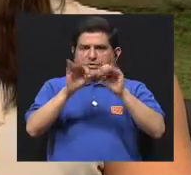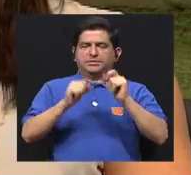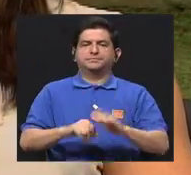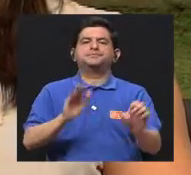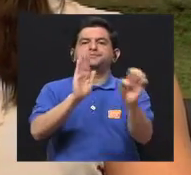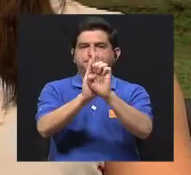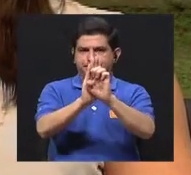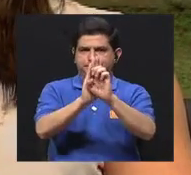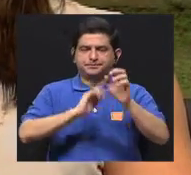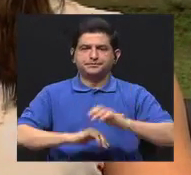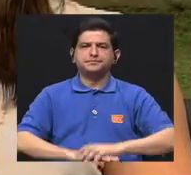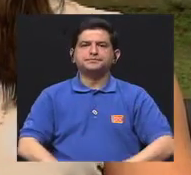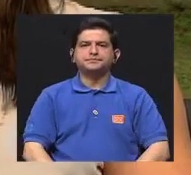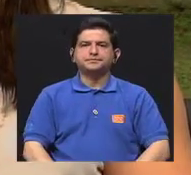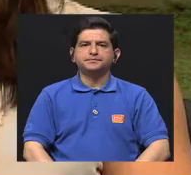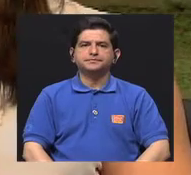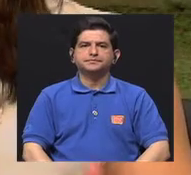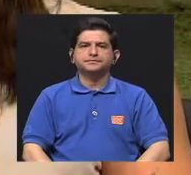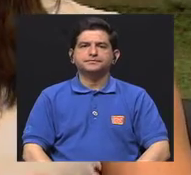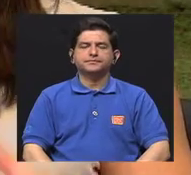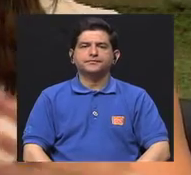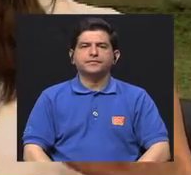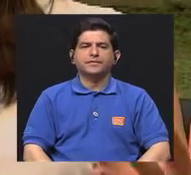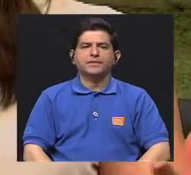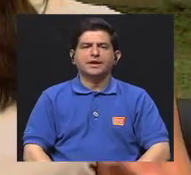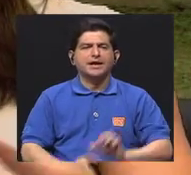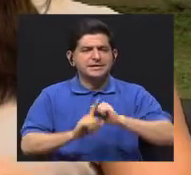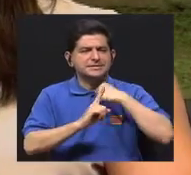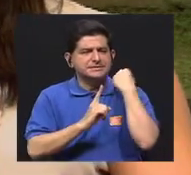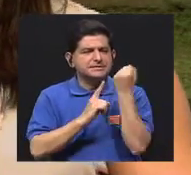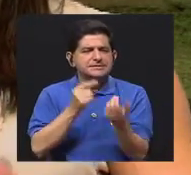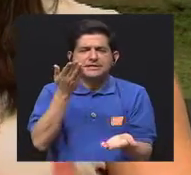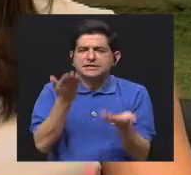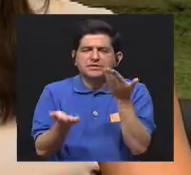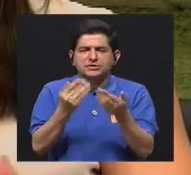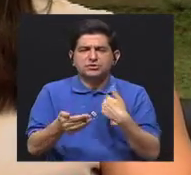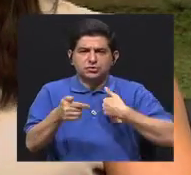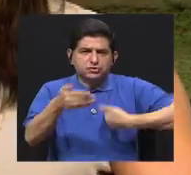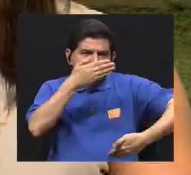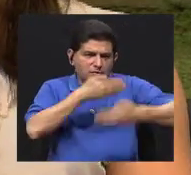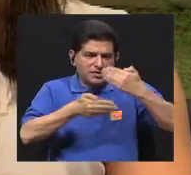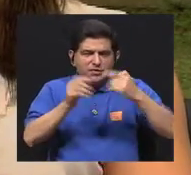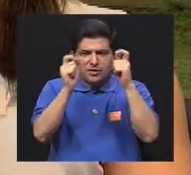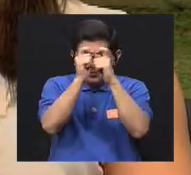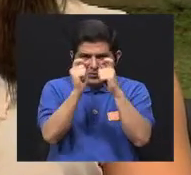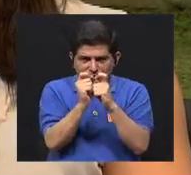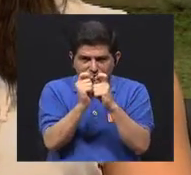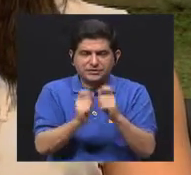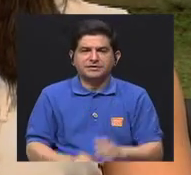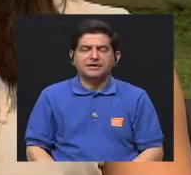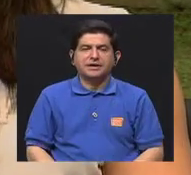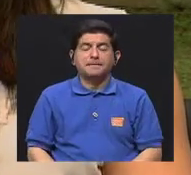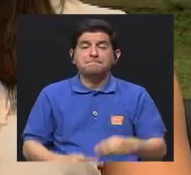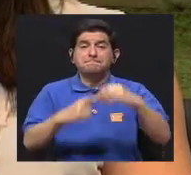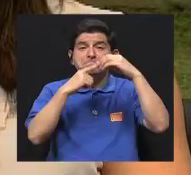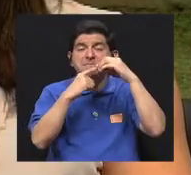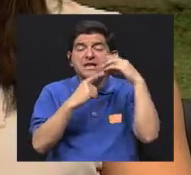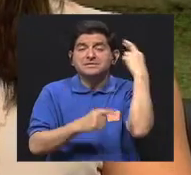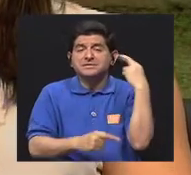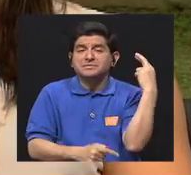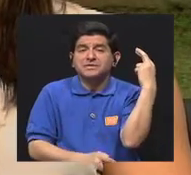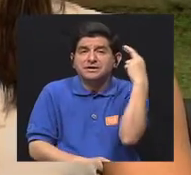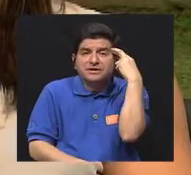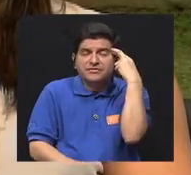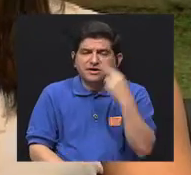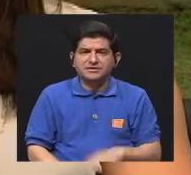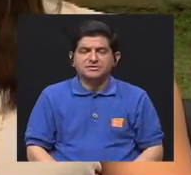Por ejemplo, tenemos condiciones, tal vez voy a volverme un poco específica, pero entre las principales causas